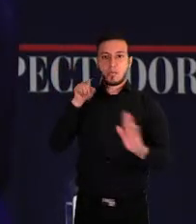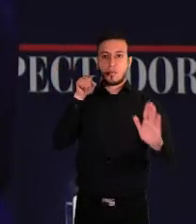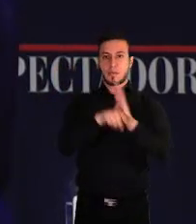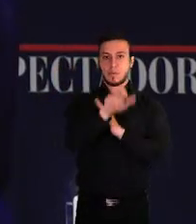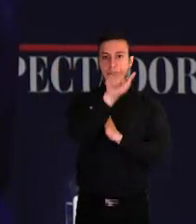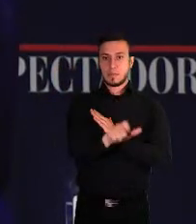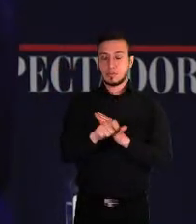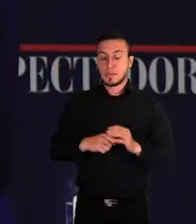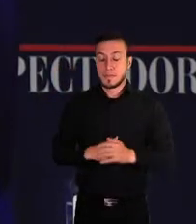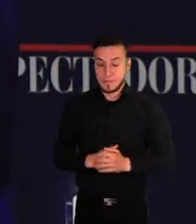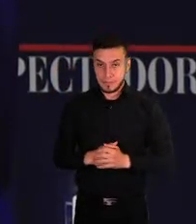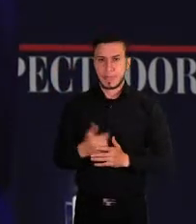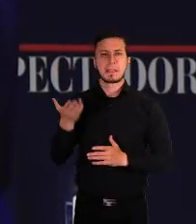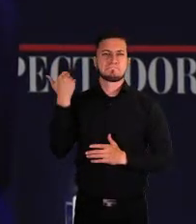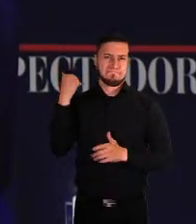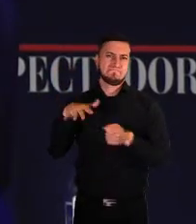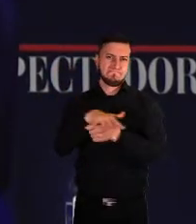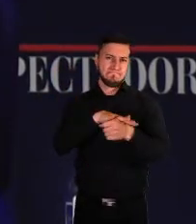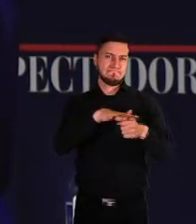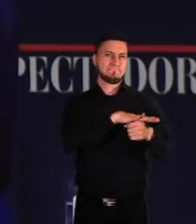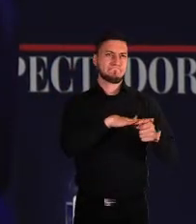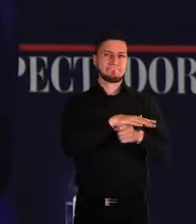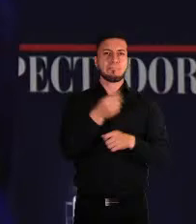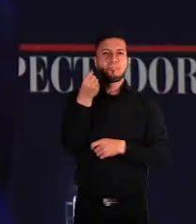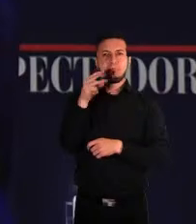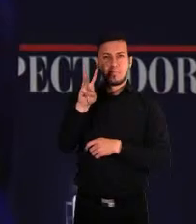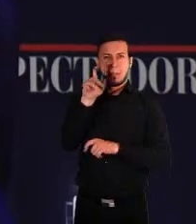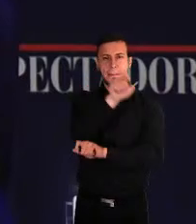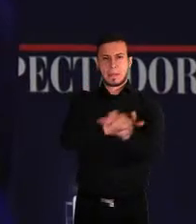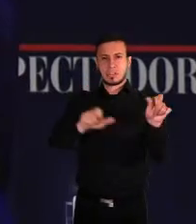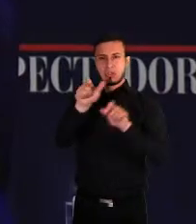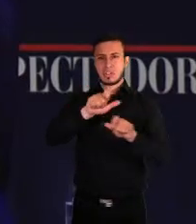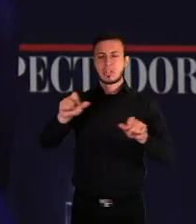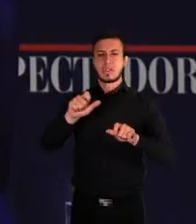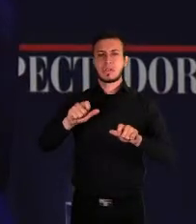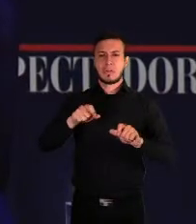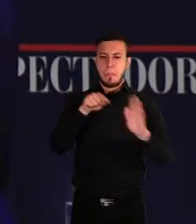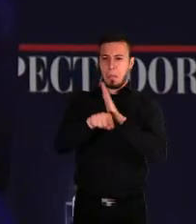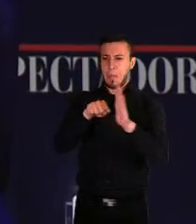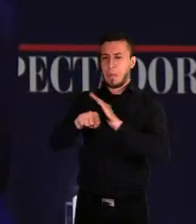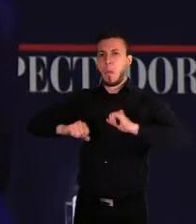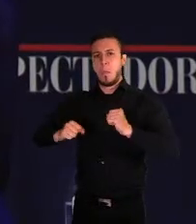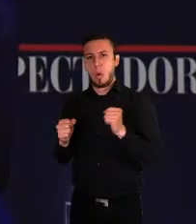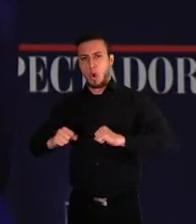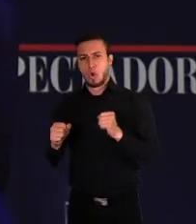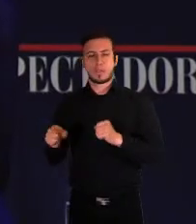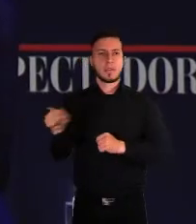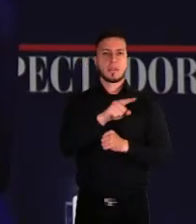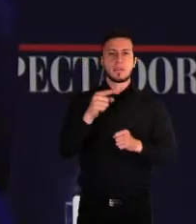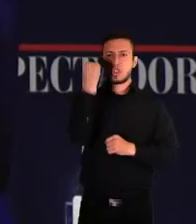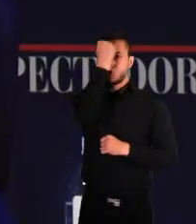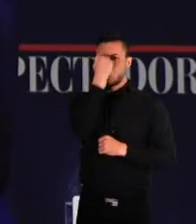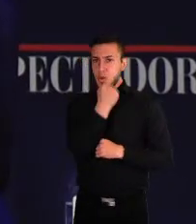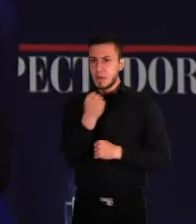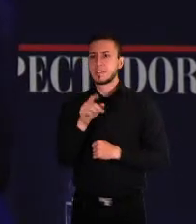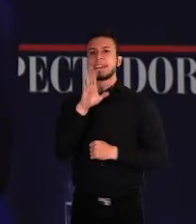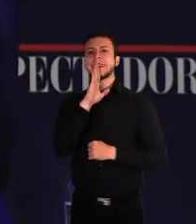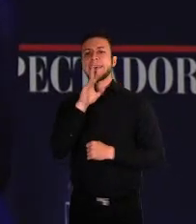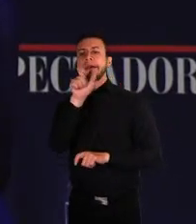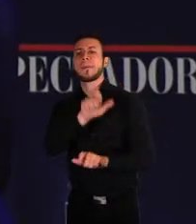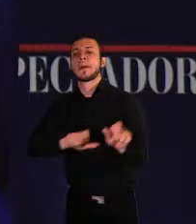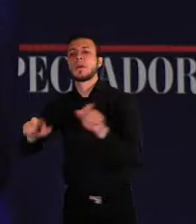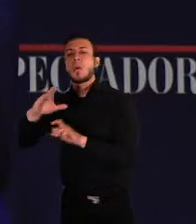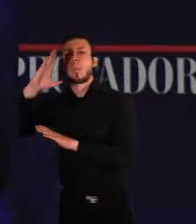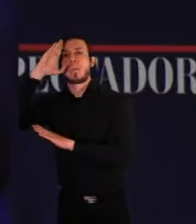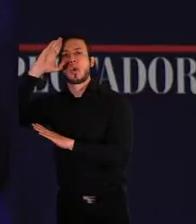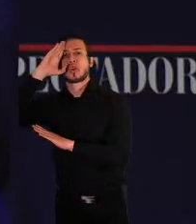otros casos también 13 personas asesinadas en bogotá y soacha en el 9 de septiembre de 2020 por presuntos miembros